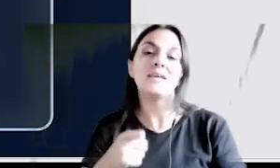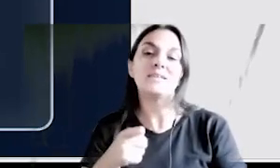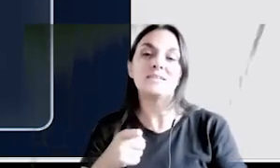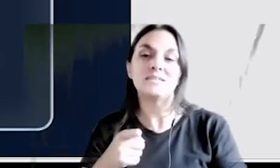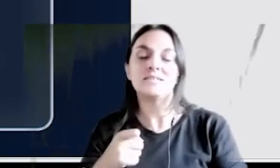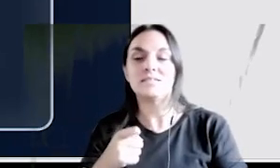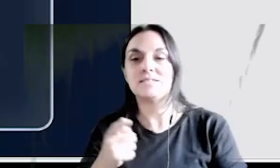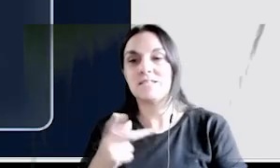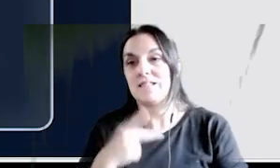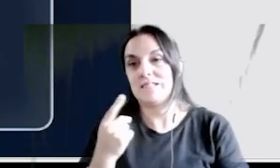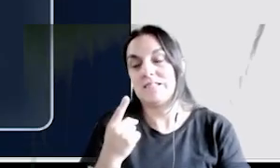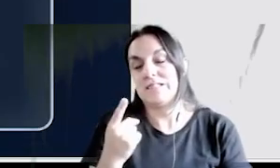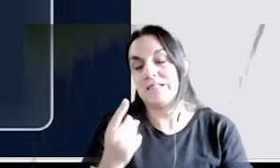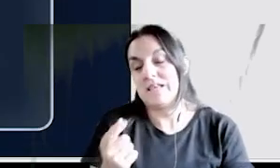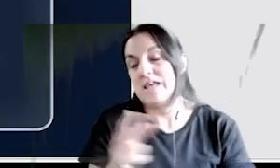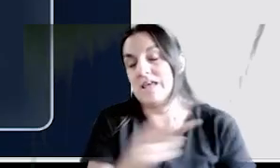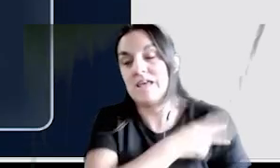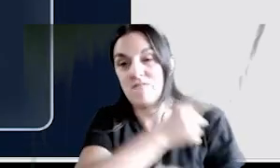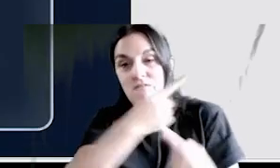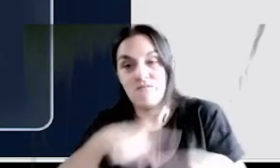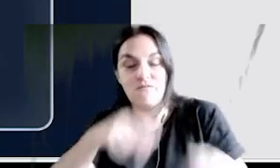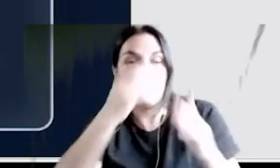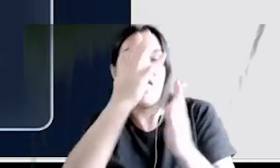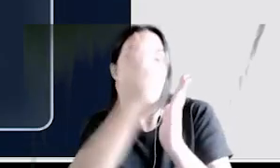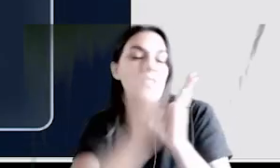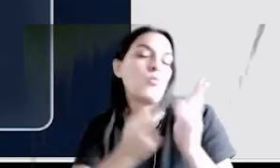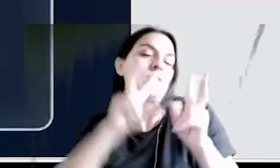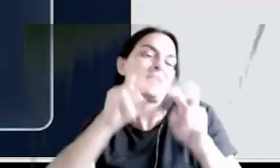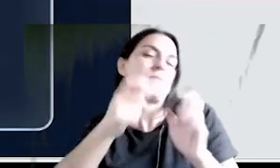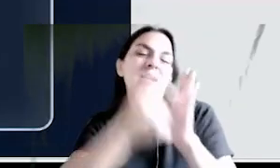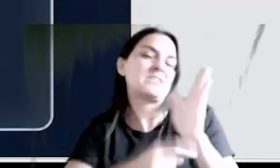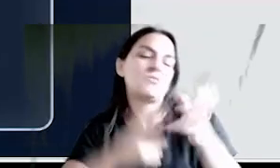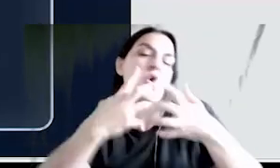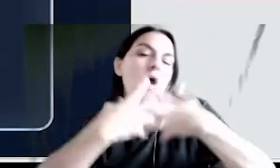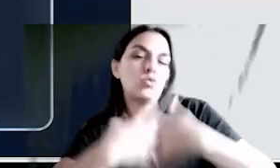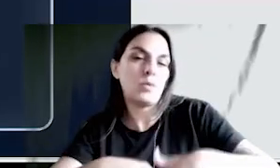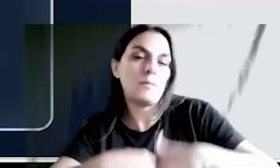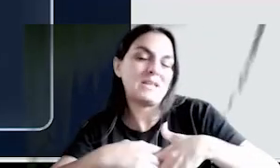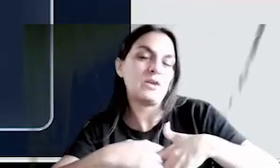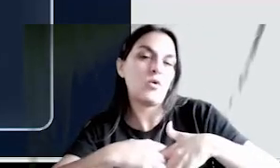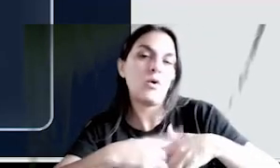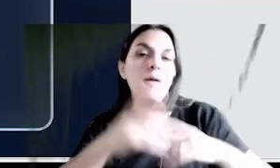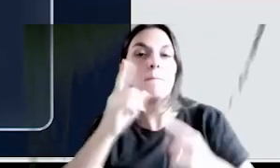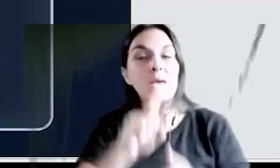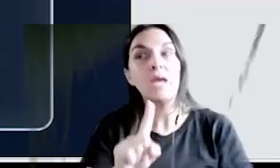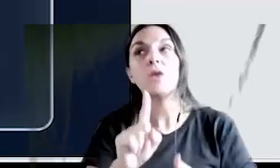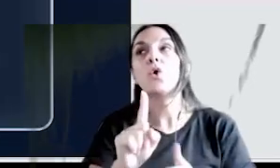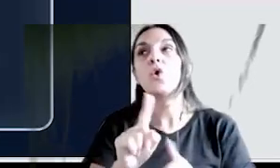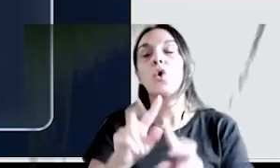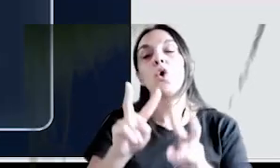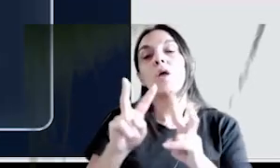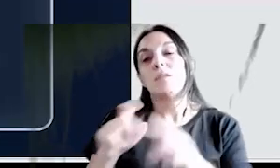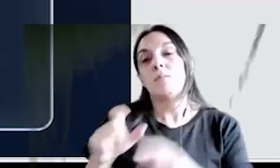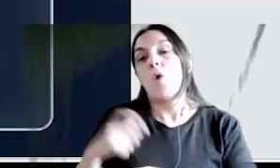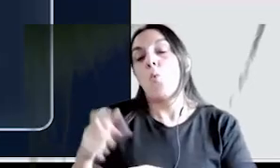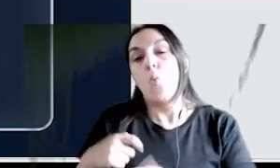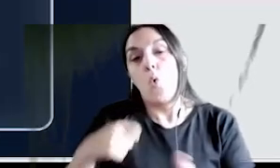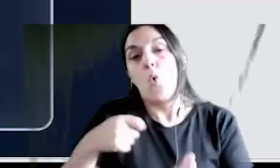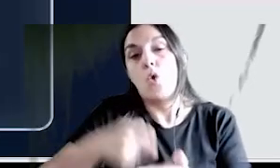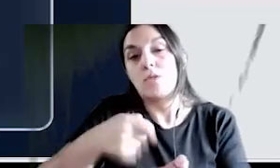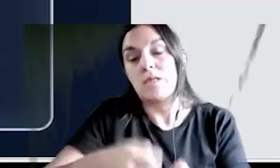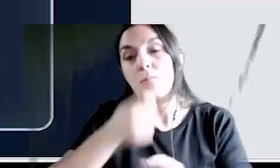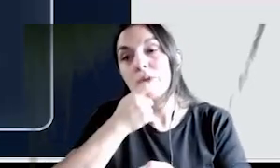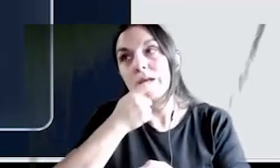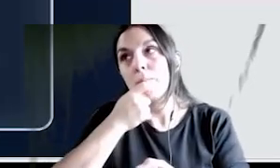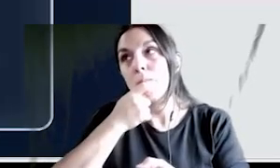directamente porque lo descuenta por recibo, no es necesario informarlo. Sí es necesario informar algunos casos de cuotas médicos asistenciales, como puede ser